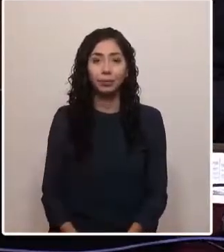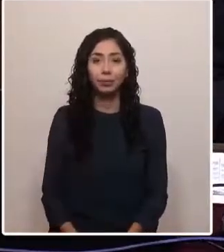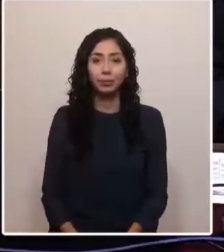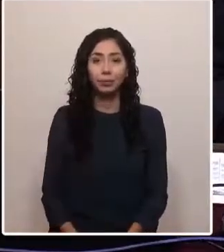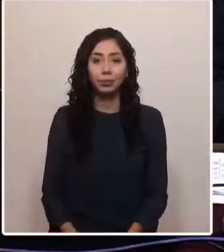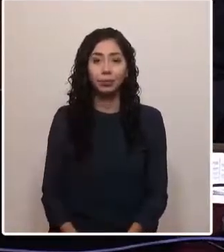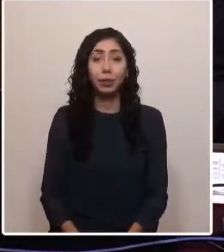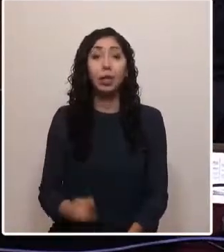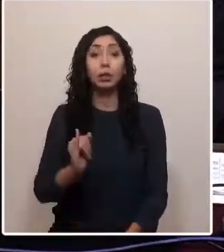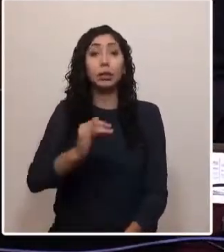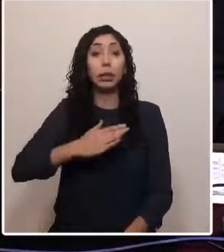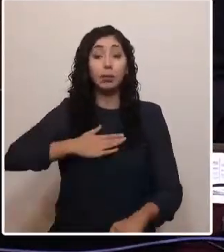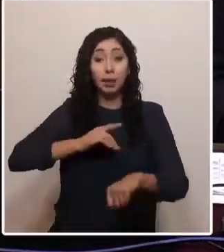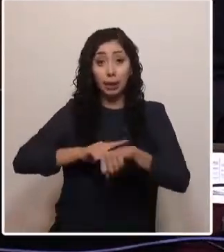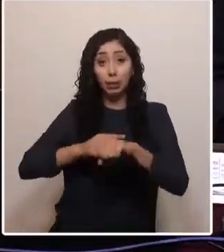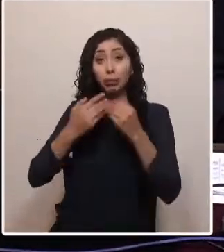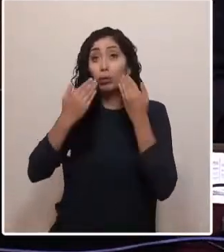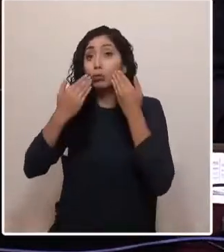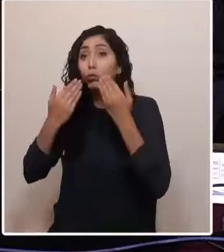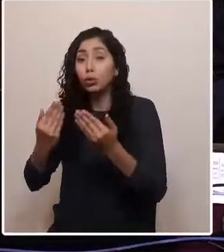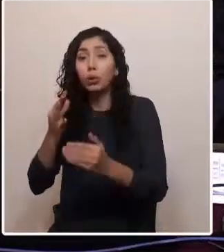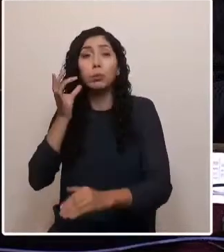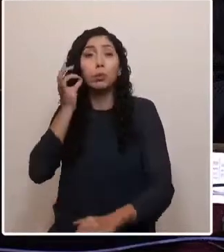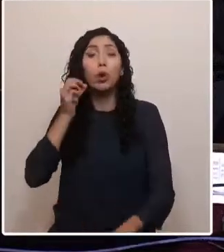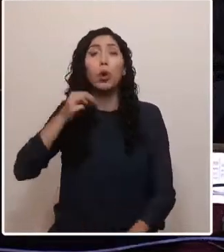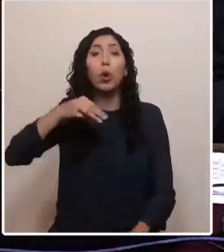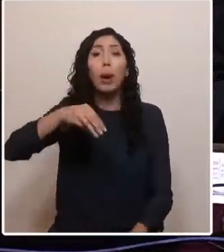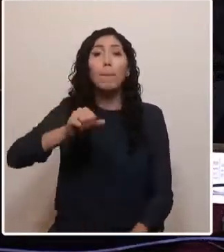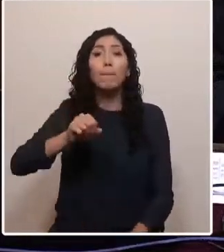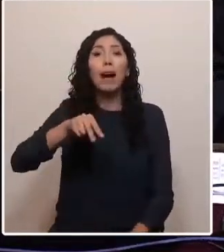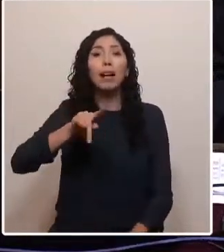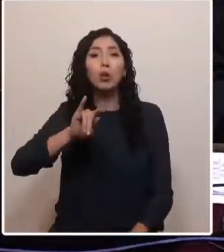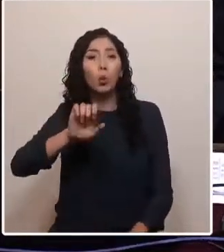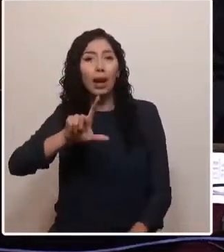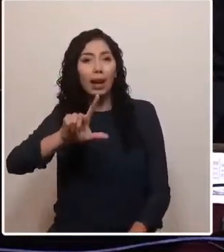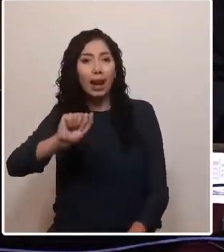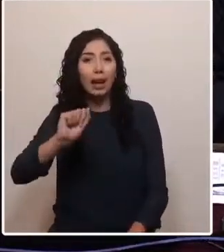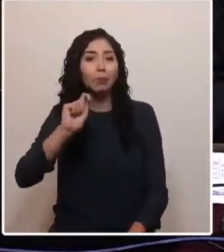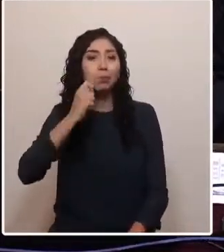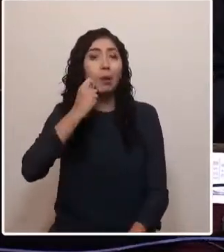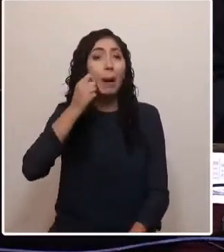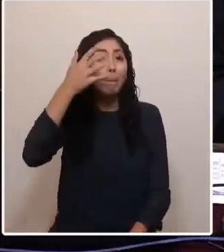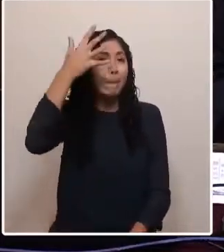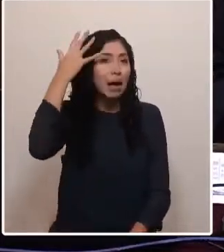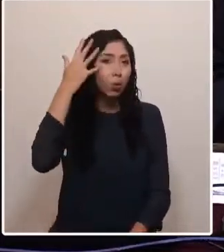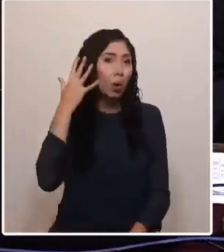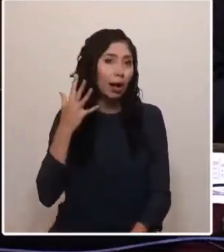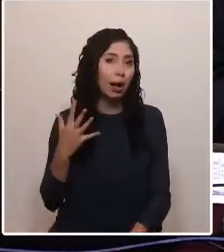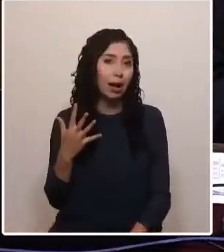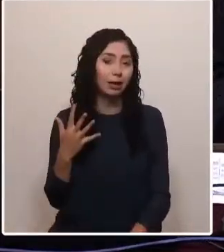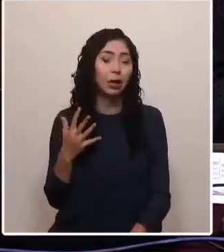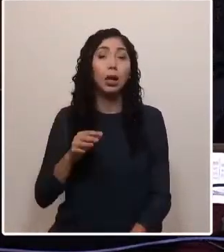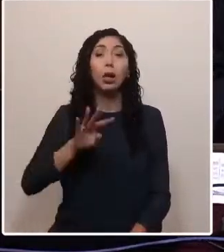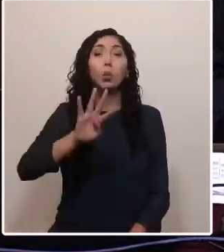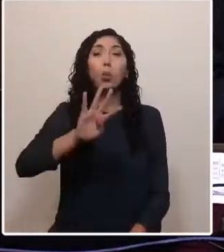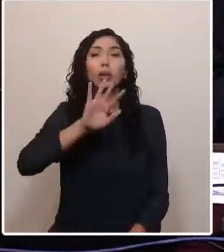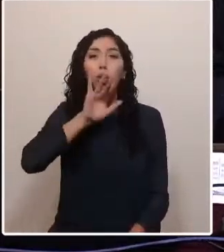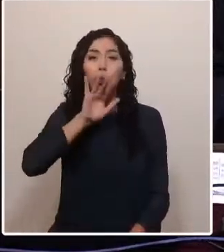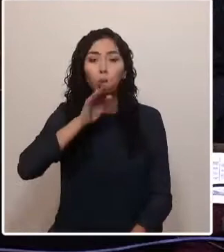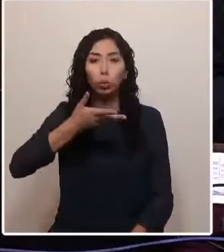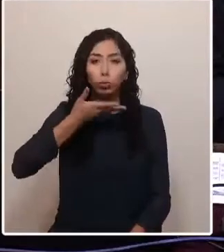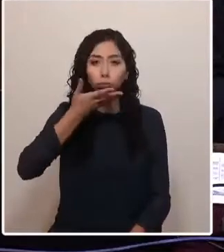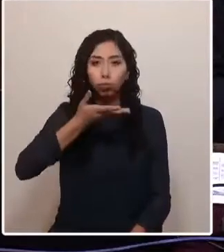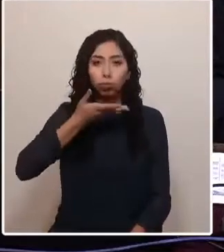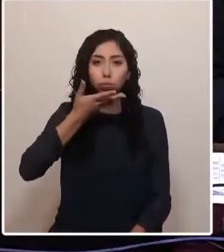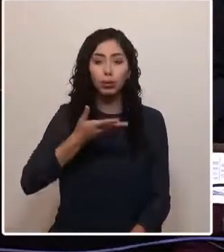Es para cederle mis minutos a la convencional Manuela Arroyo. Bien, tiene la palabra por 4 minutos, convencional Manuela Arroyo.